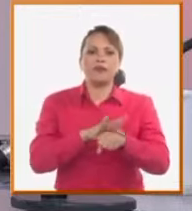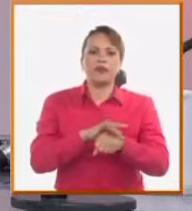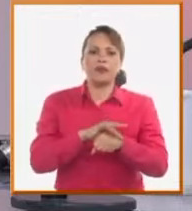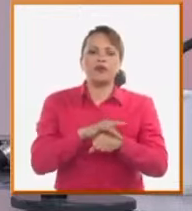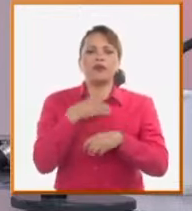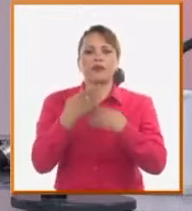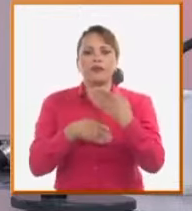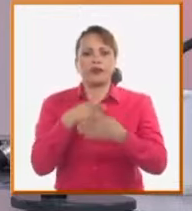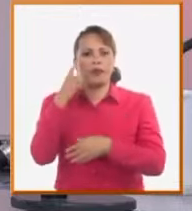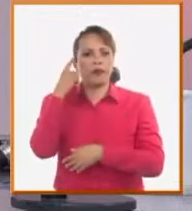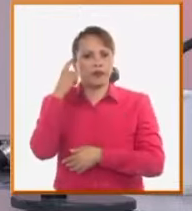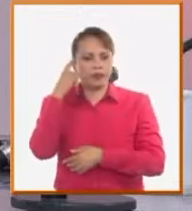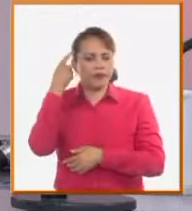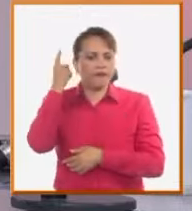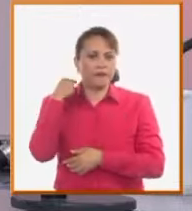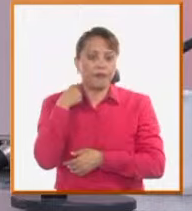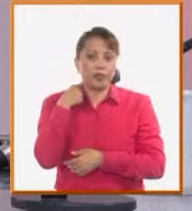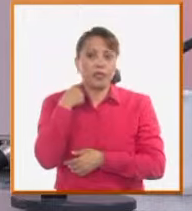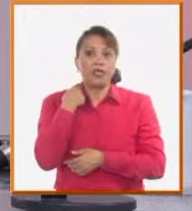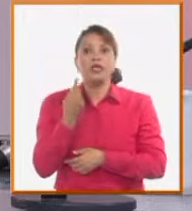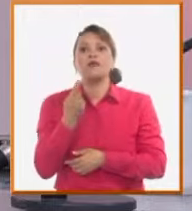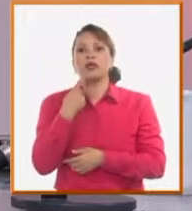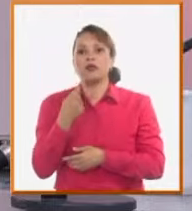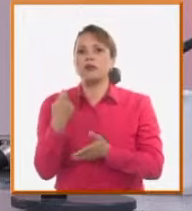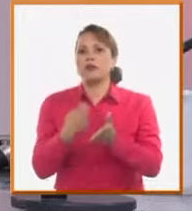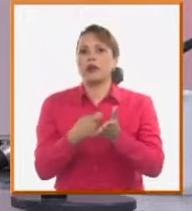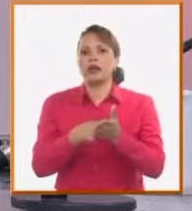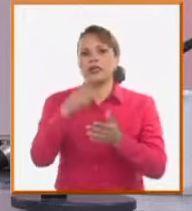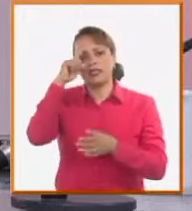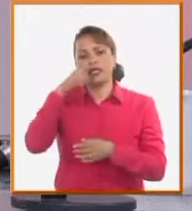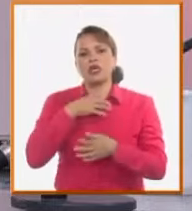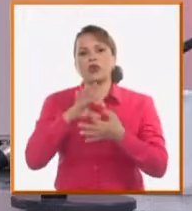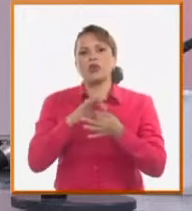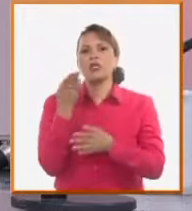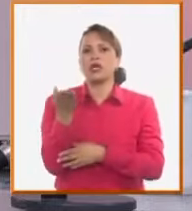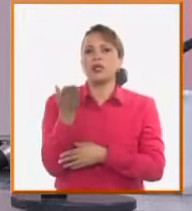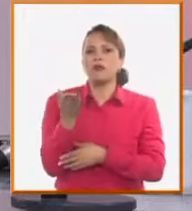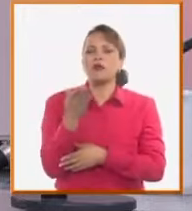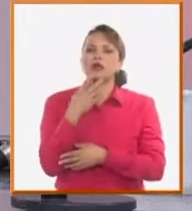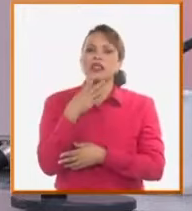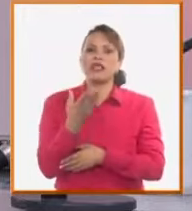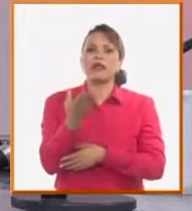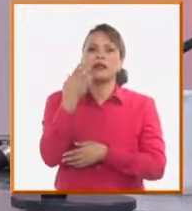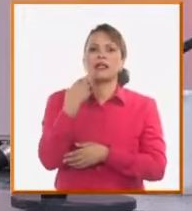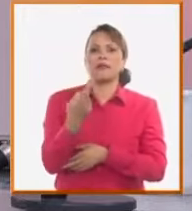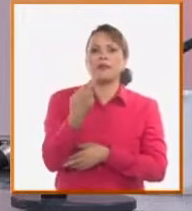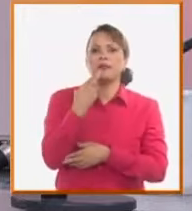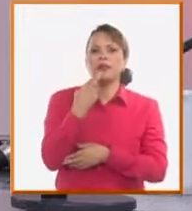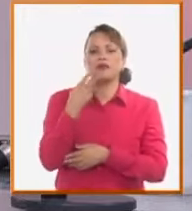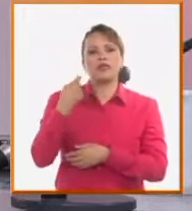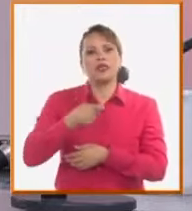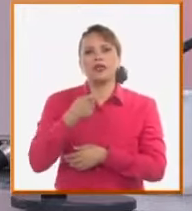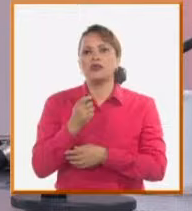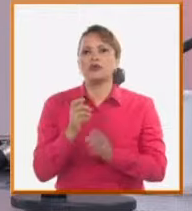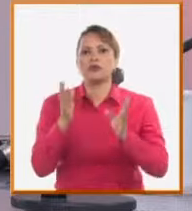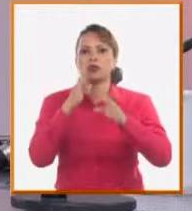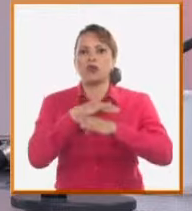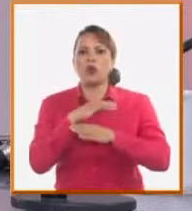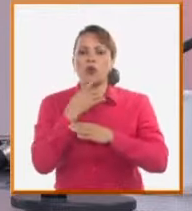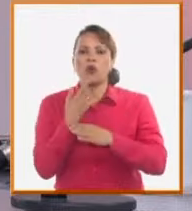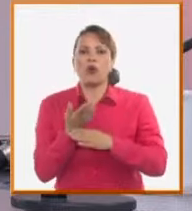recogido dentro de los padecimientos que cubre el seguro, pero cuando reclamó, le dijeron que no tenía derecho por su contrato particular, no incluía